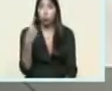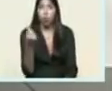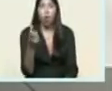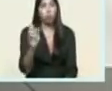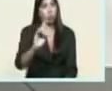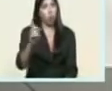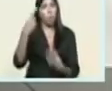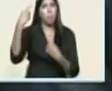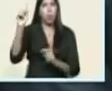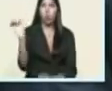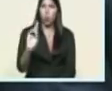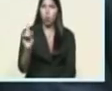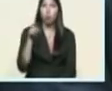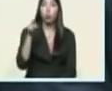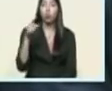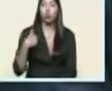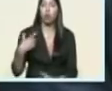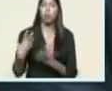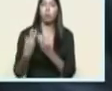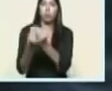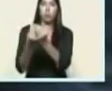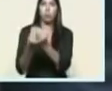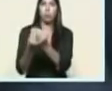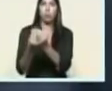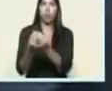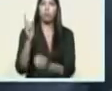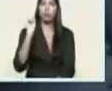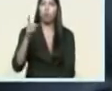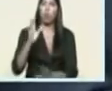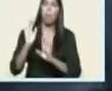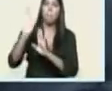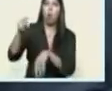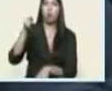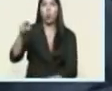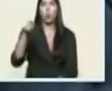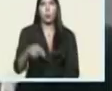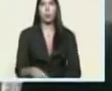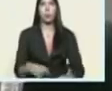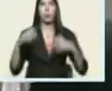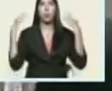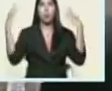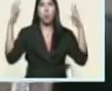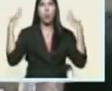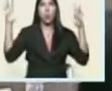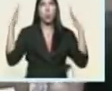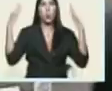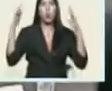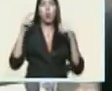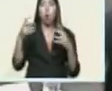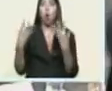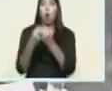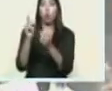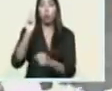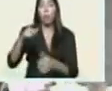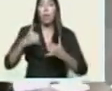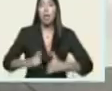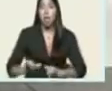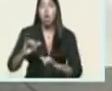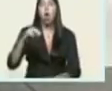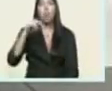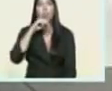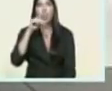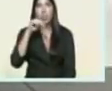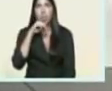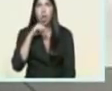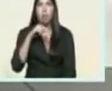sola, contigo estoy y contigo estamos, mujer venezolana, con tus hijos y con tus hijas, con tus nietos